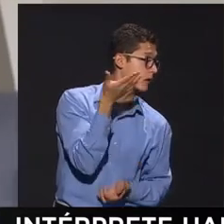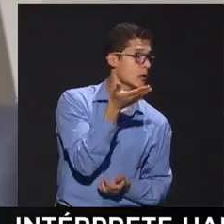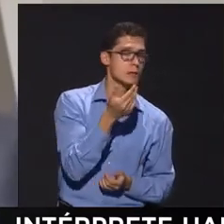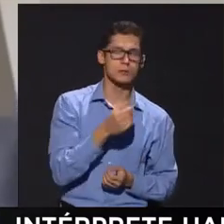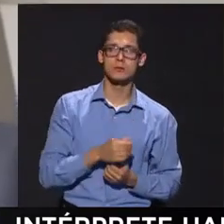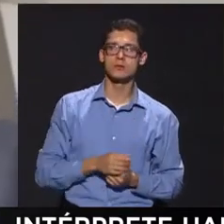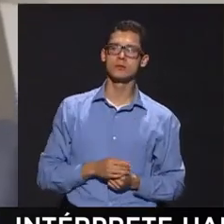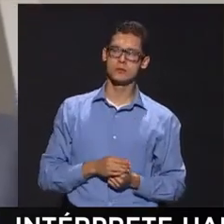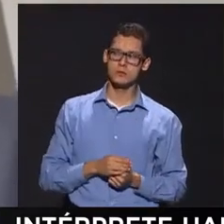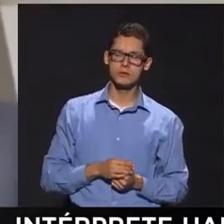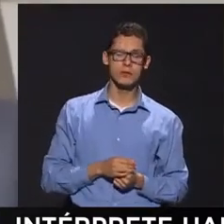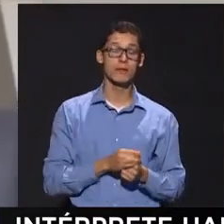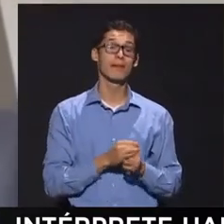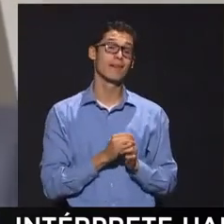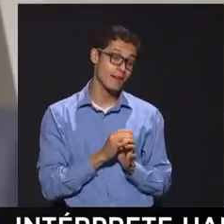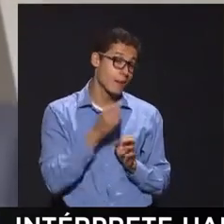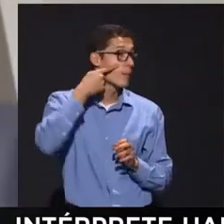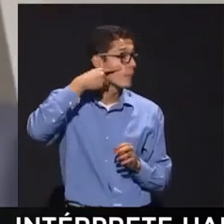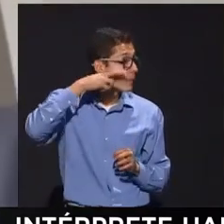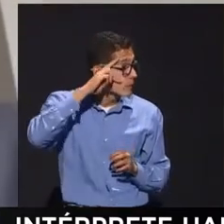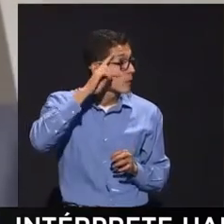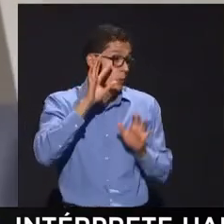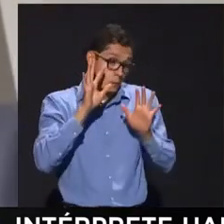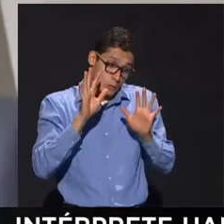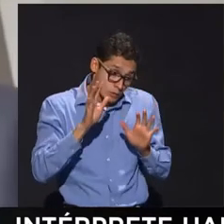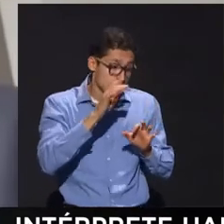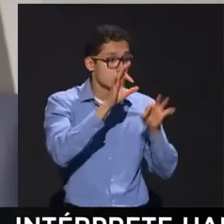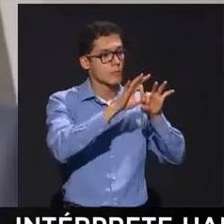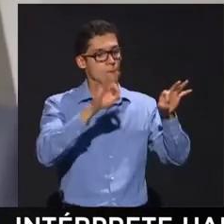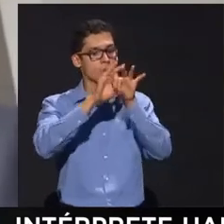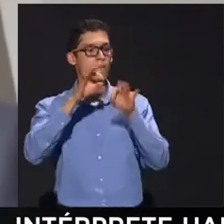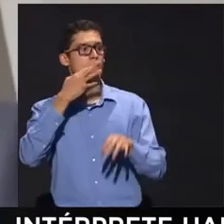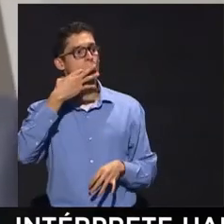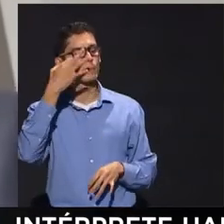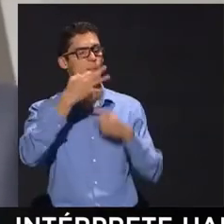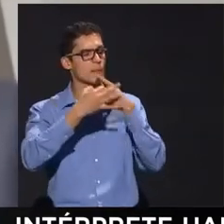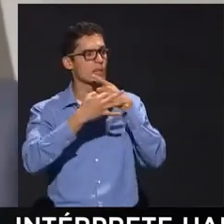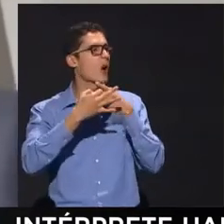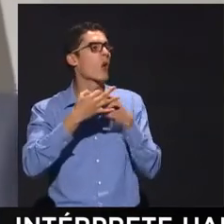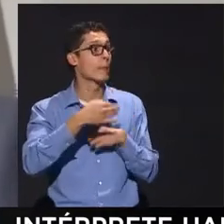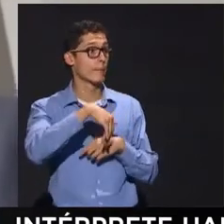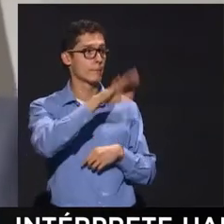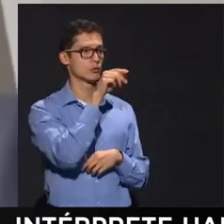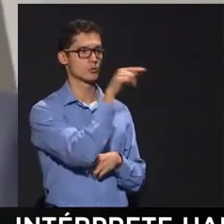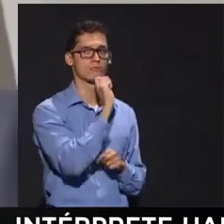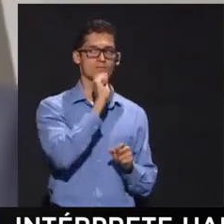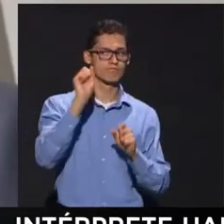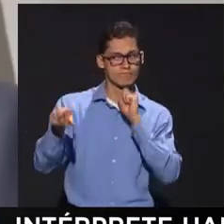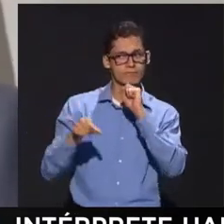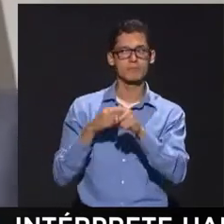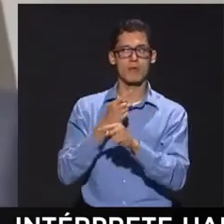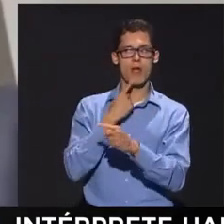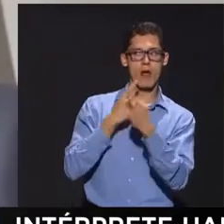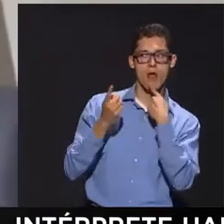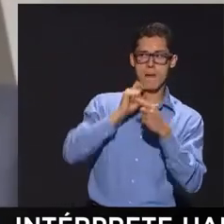El proceso de construcción de la verdad es un proceso de diálogo, de confrontación,